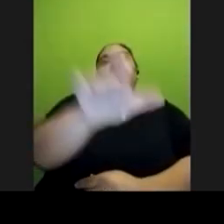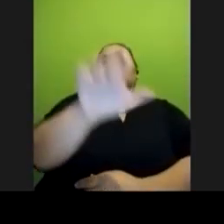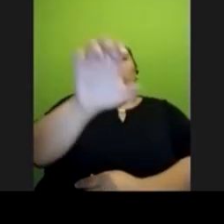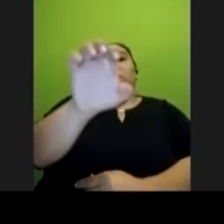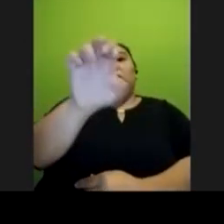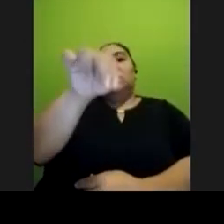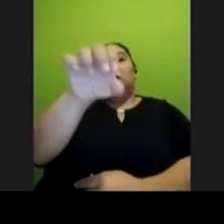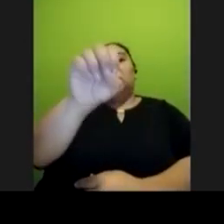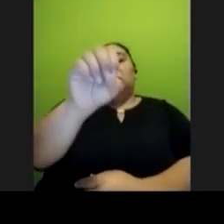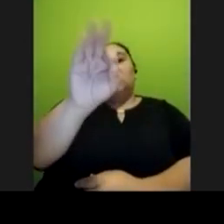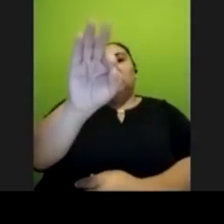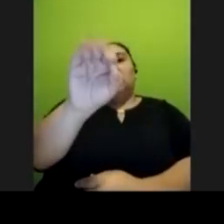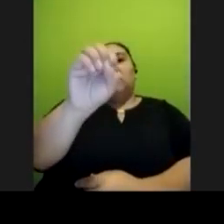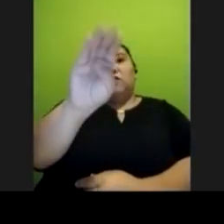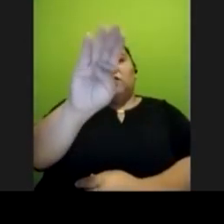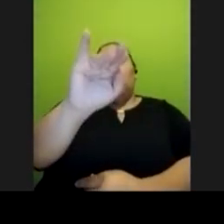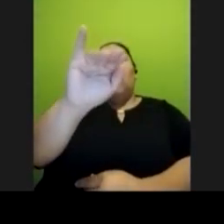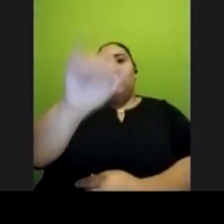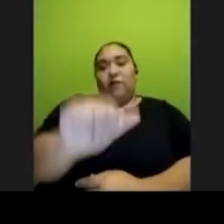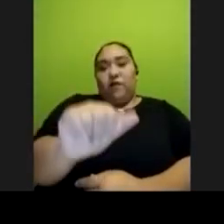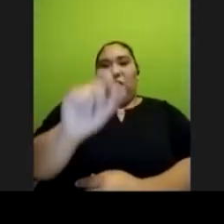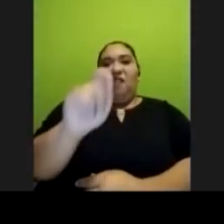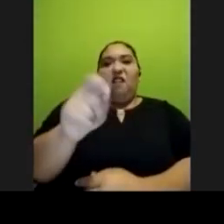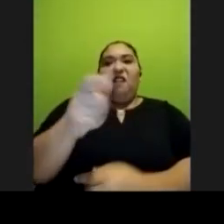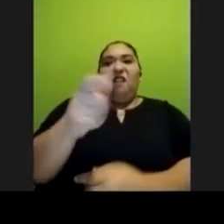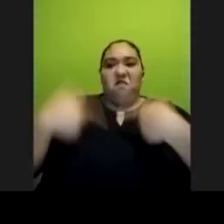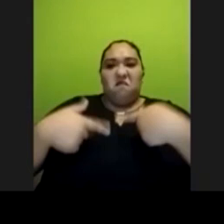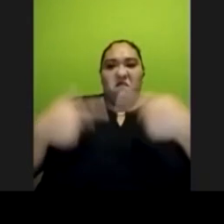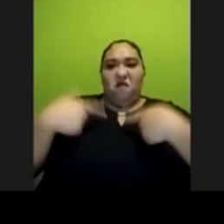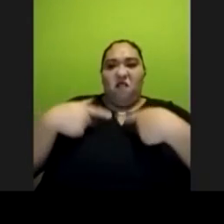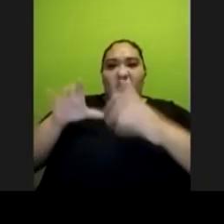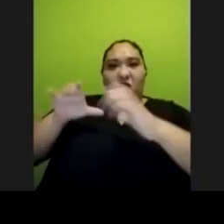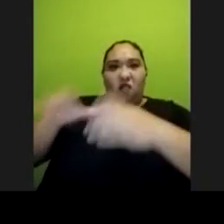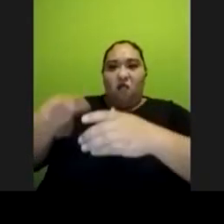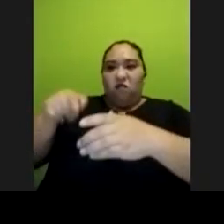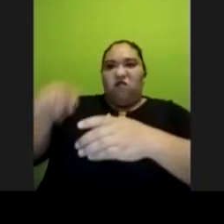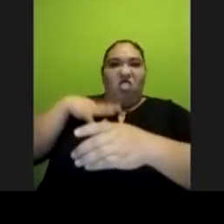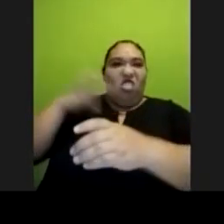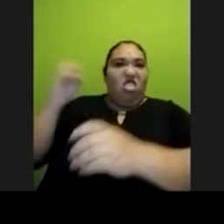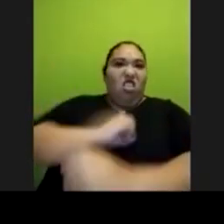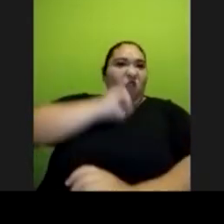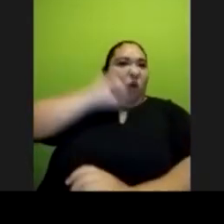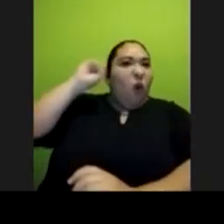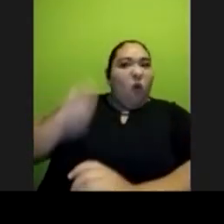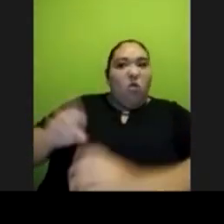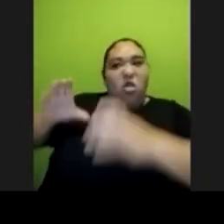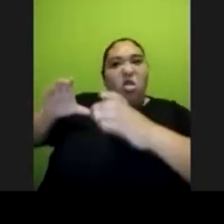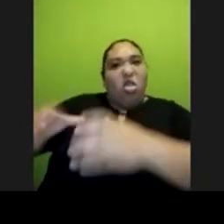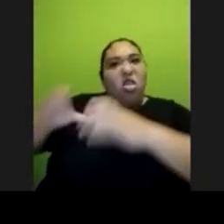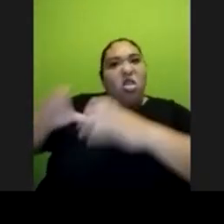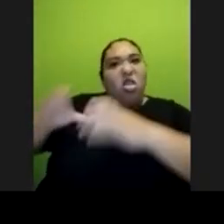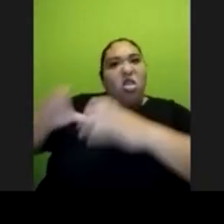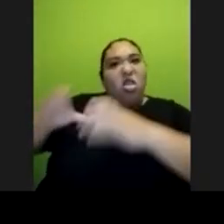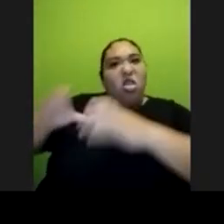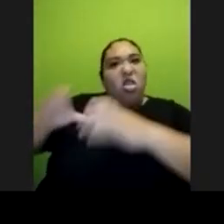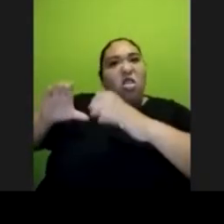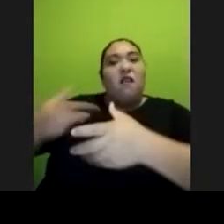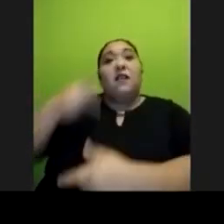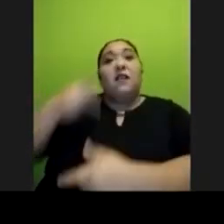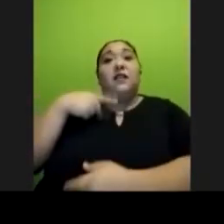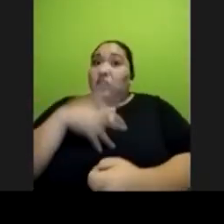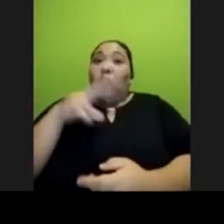México, migrantes, personas refugiadas en particular, pueden sufrir a